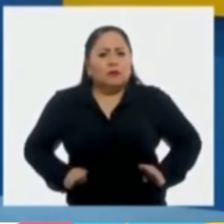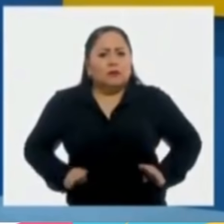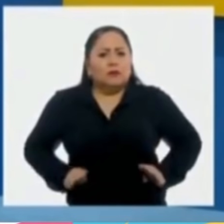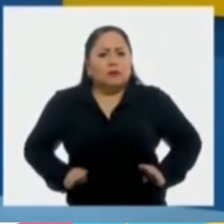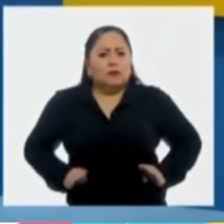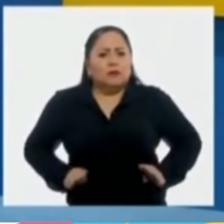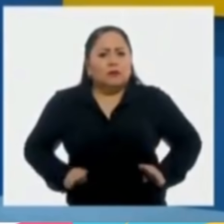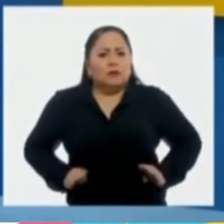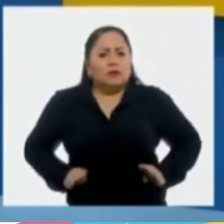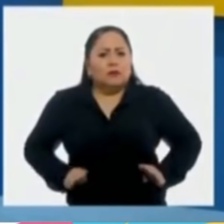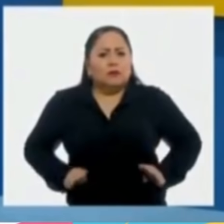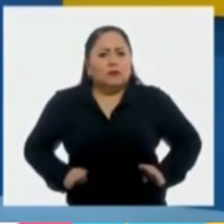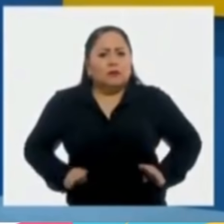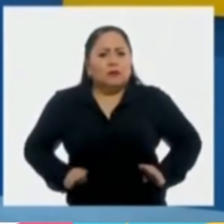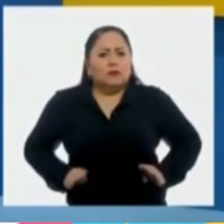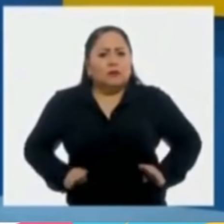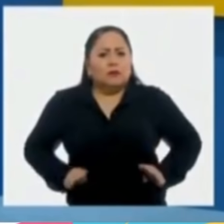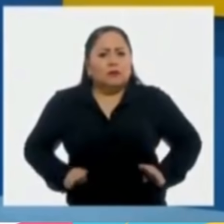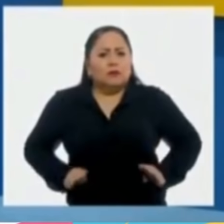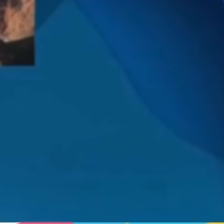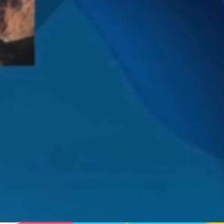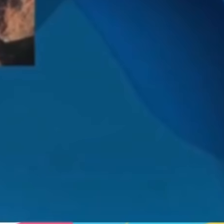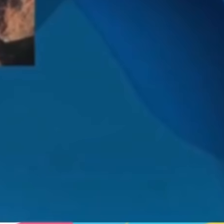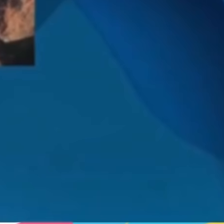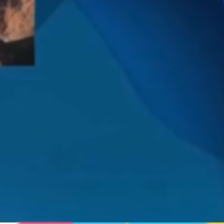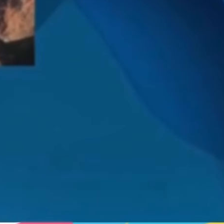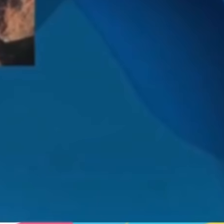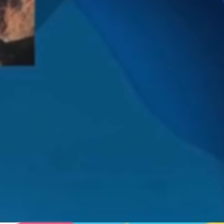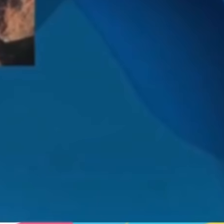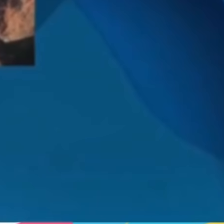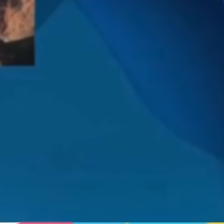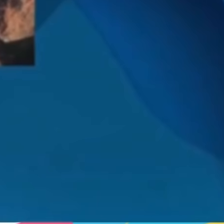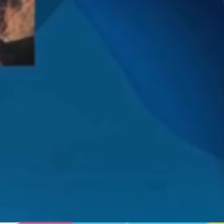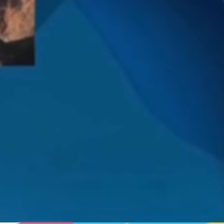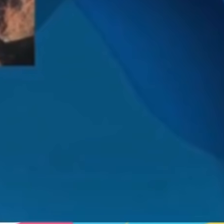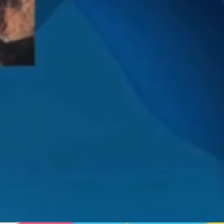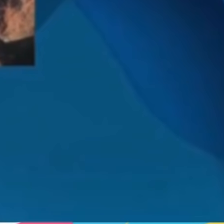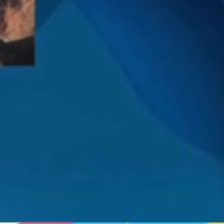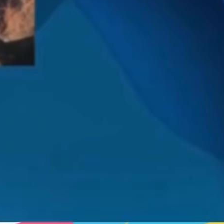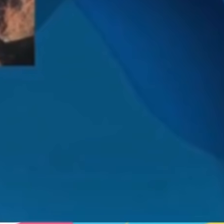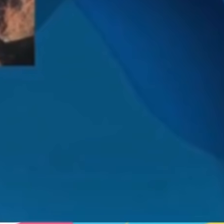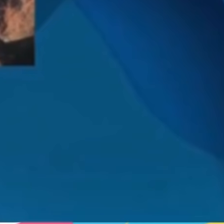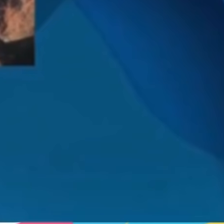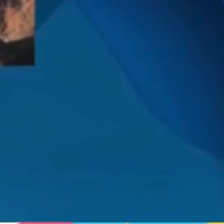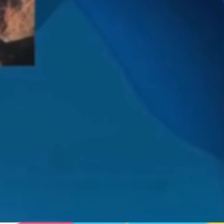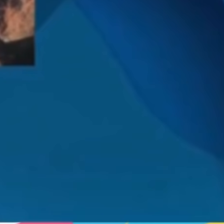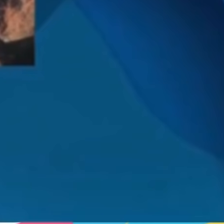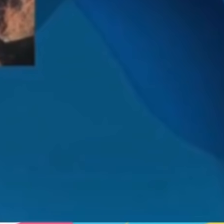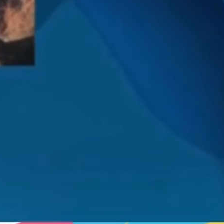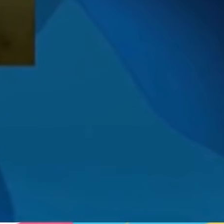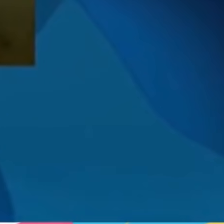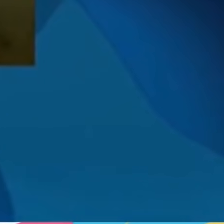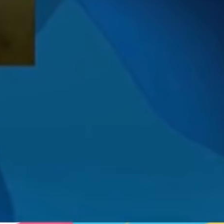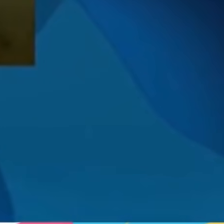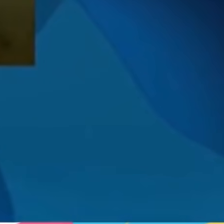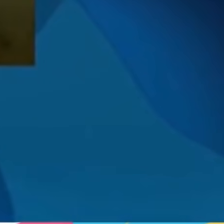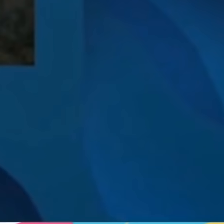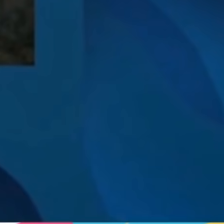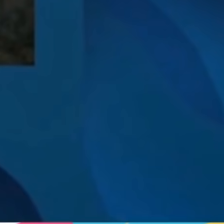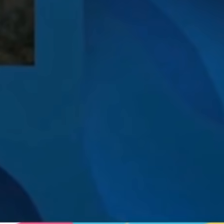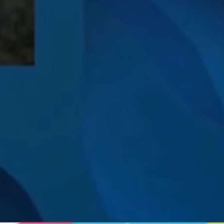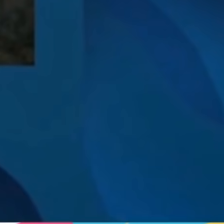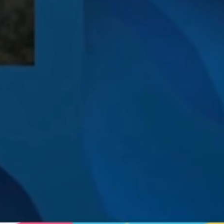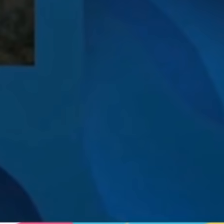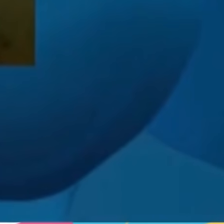tiene características particulares que lo diferencian de los demás. Veamos algunos ecosistemas y piensen en animales que habitan en cada uno.